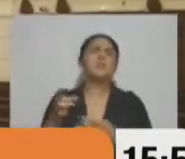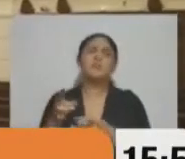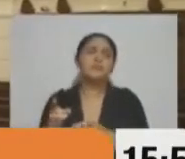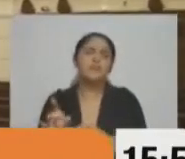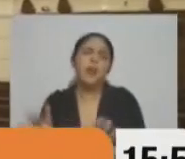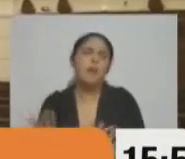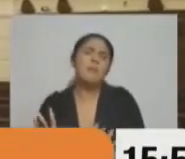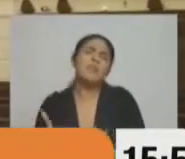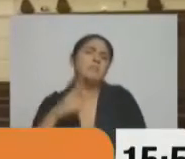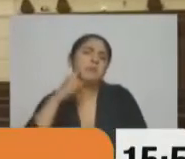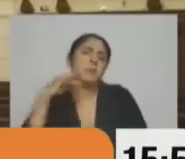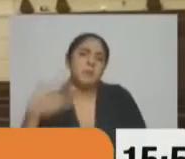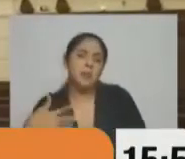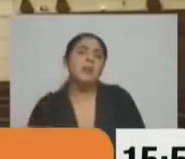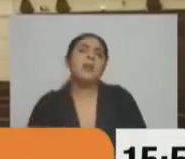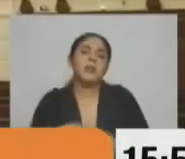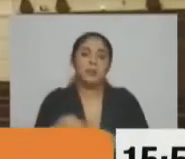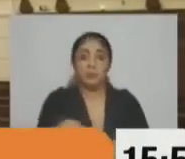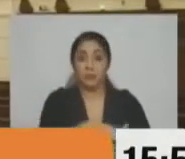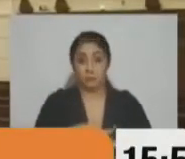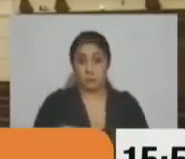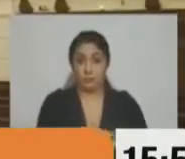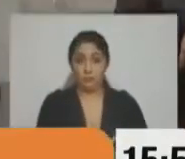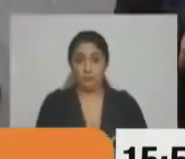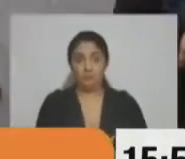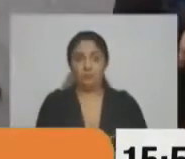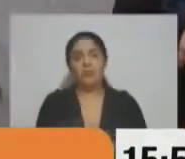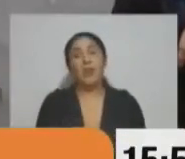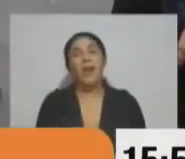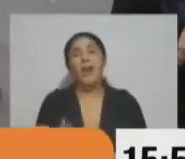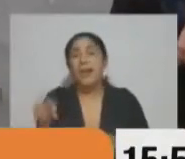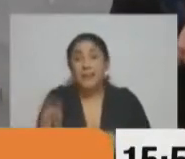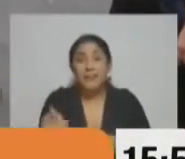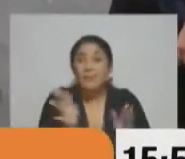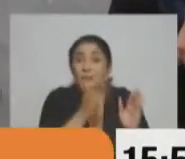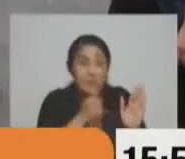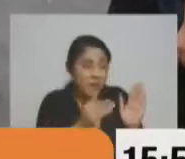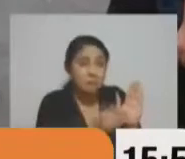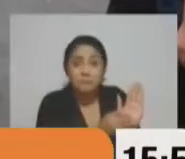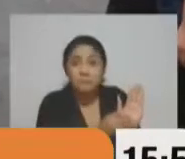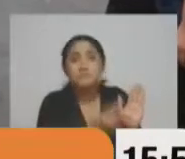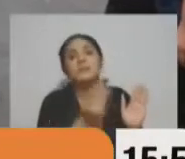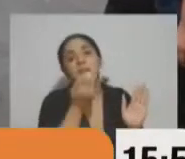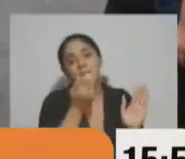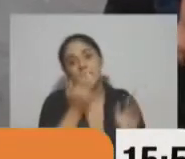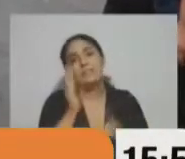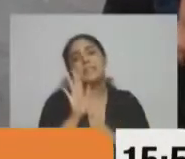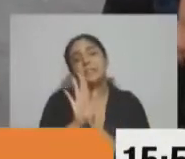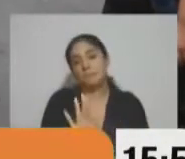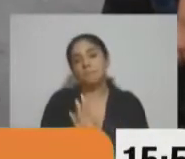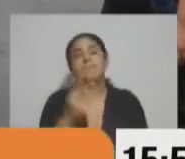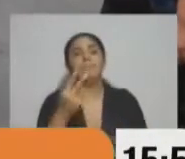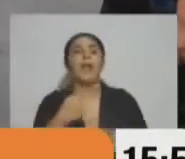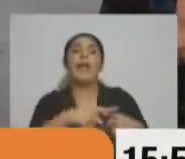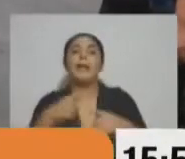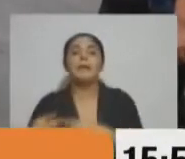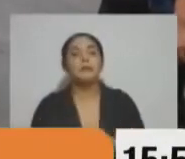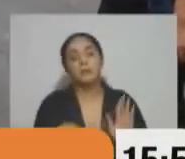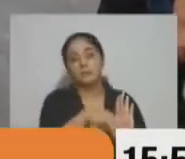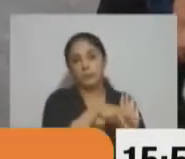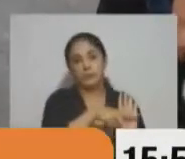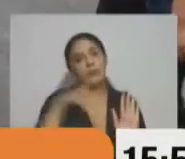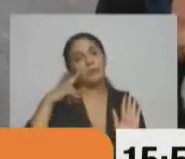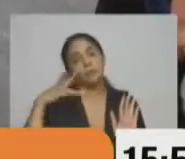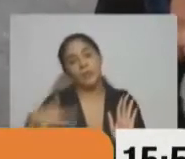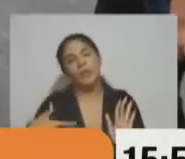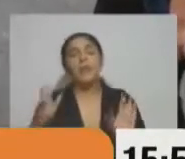Mi voto cuenta. Los voy a corroborar el próximo martes. Y era la historia de un grupo de animales que se ponían de acuerdo